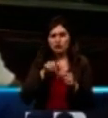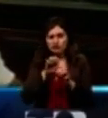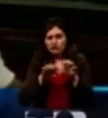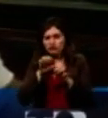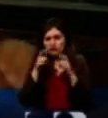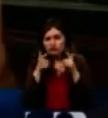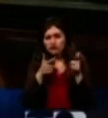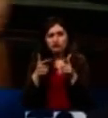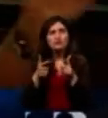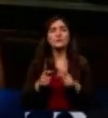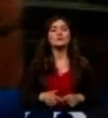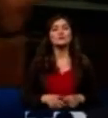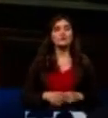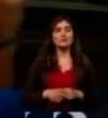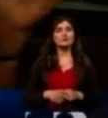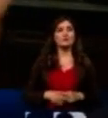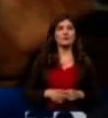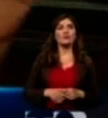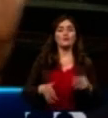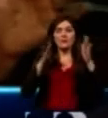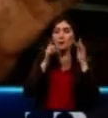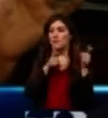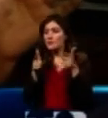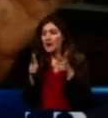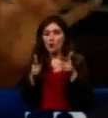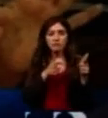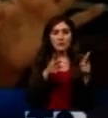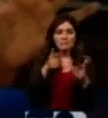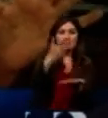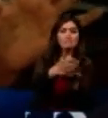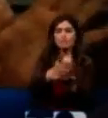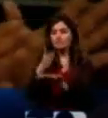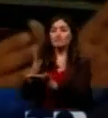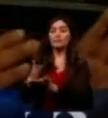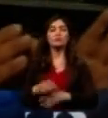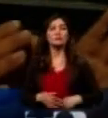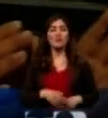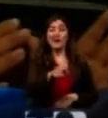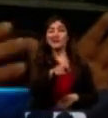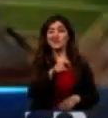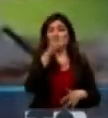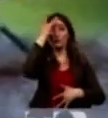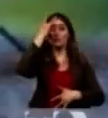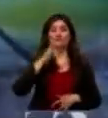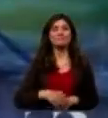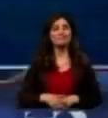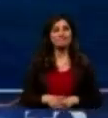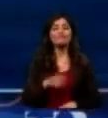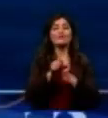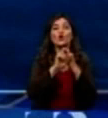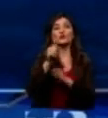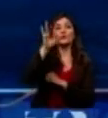tenemos siempre, por ejemplo, la expectativa de estar pendiente de que no avance. De que no avance y cómo los casos se van presentando. Y es que en lo que va